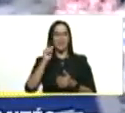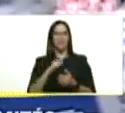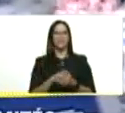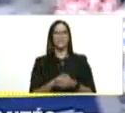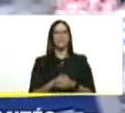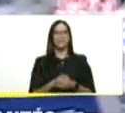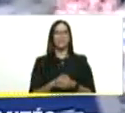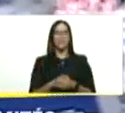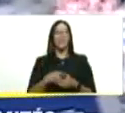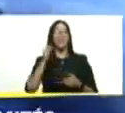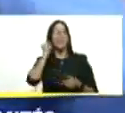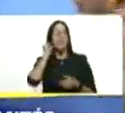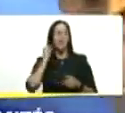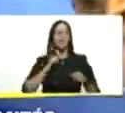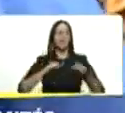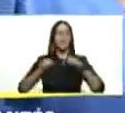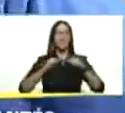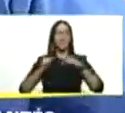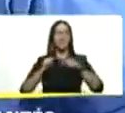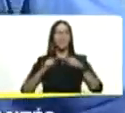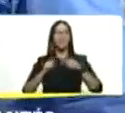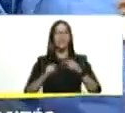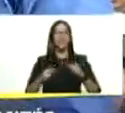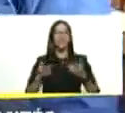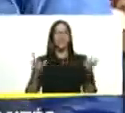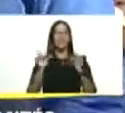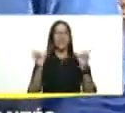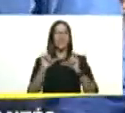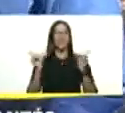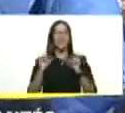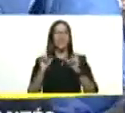Ibrahim, directora para América Latina del canal Al Mayadín.